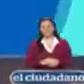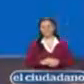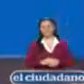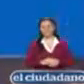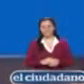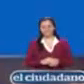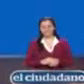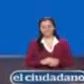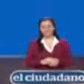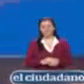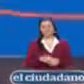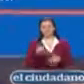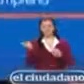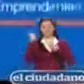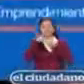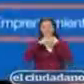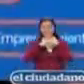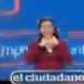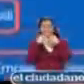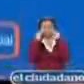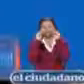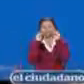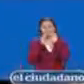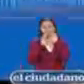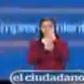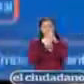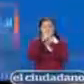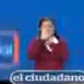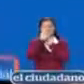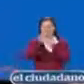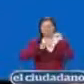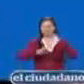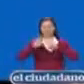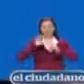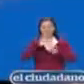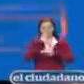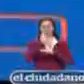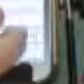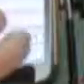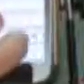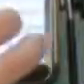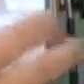www.bancodeideas.gov.es y sea parte de esta apuesta por el crecimiento científico